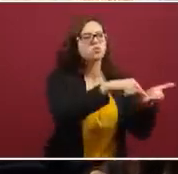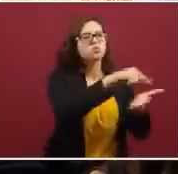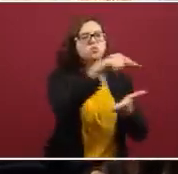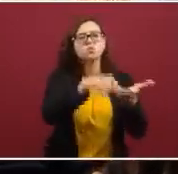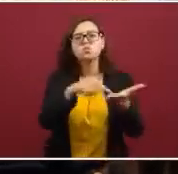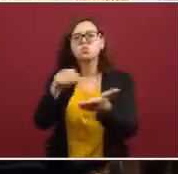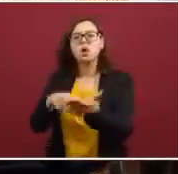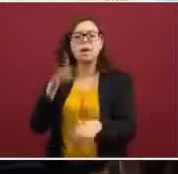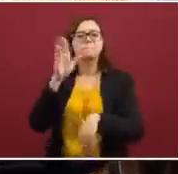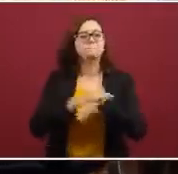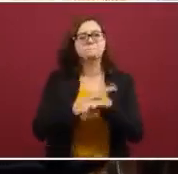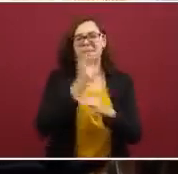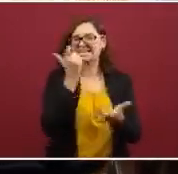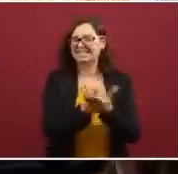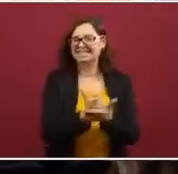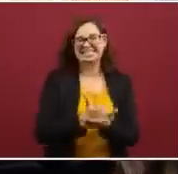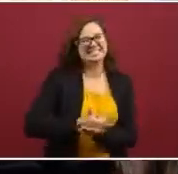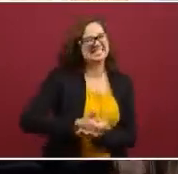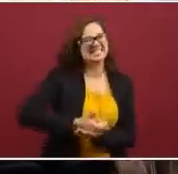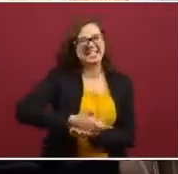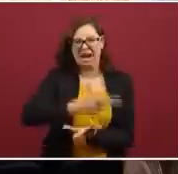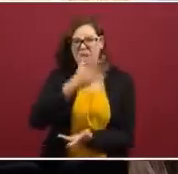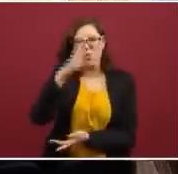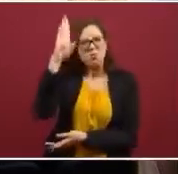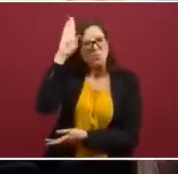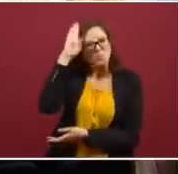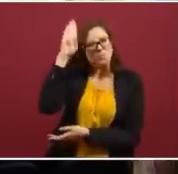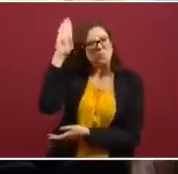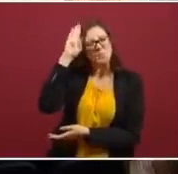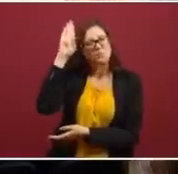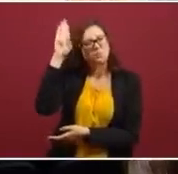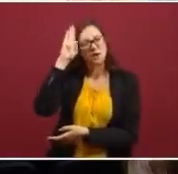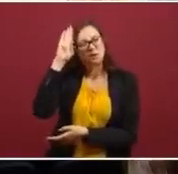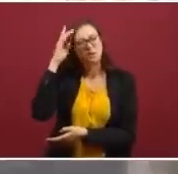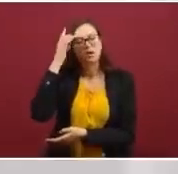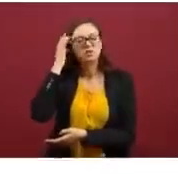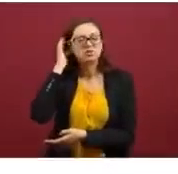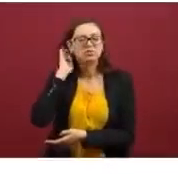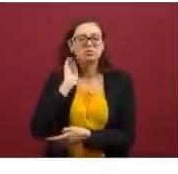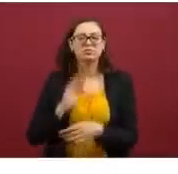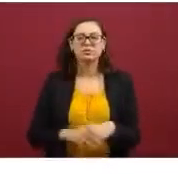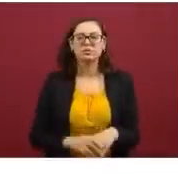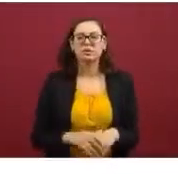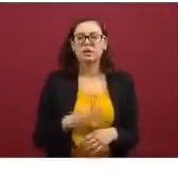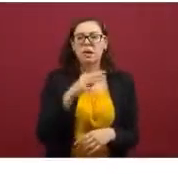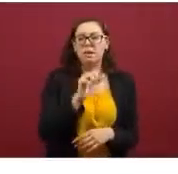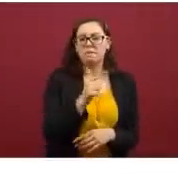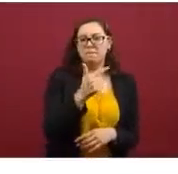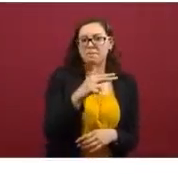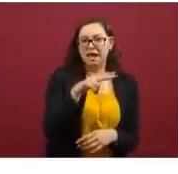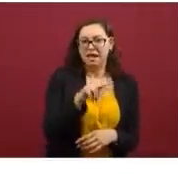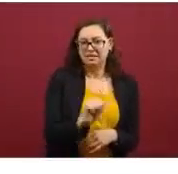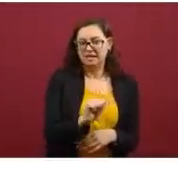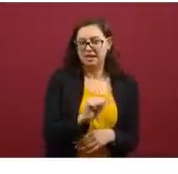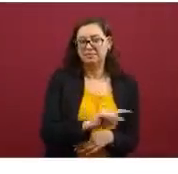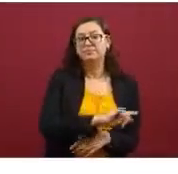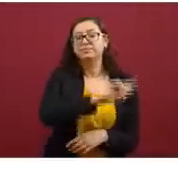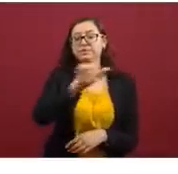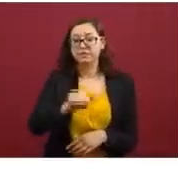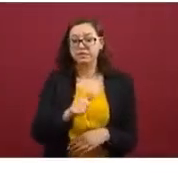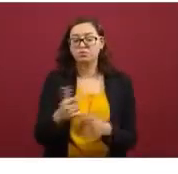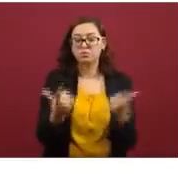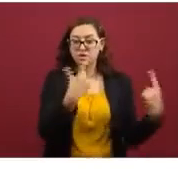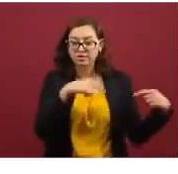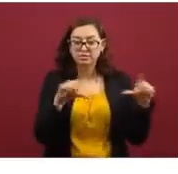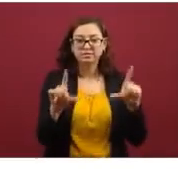en el país, que tienen el mayor margen en el combustible regular. Luego vienen las 10 subsecuente,